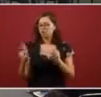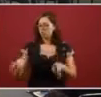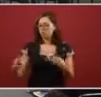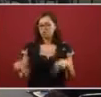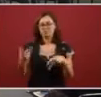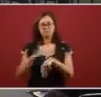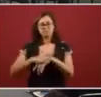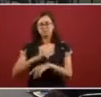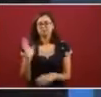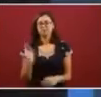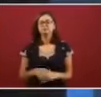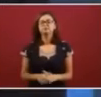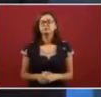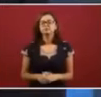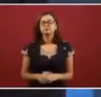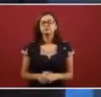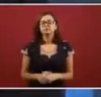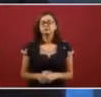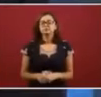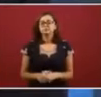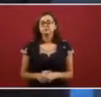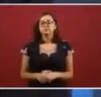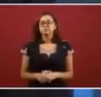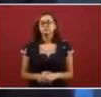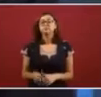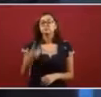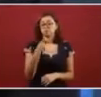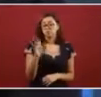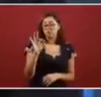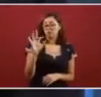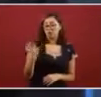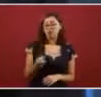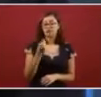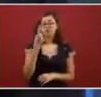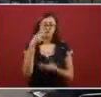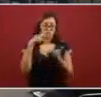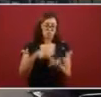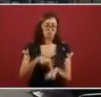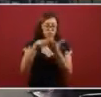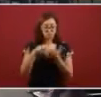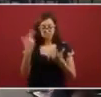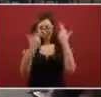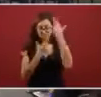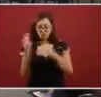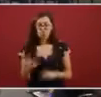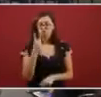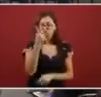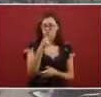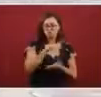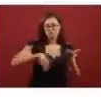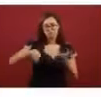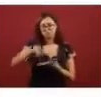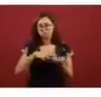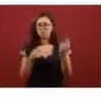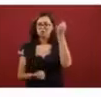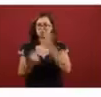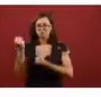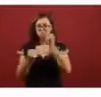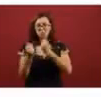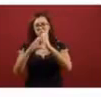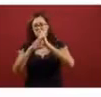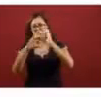combustible. Fueron 2 básculas inmovilizadas de 248 en este operativo especial, 0 vehículos, 0